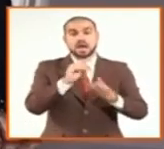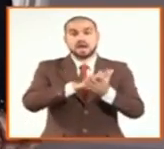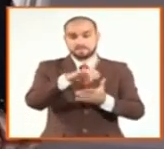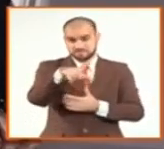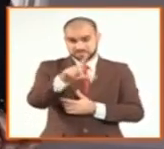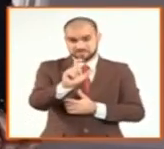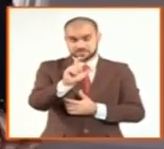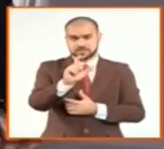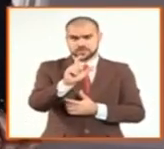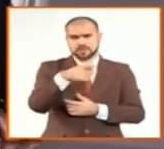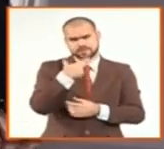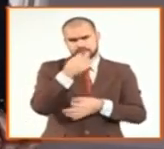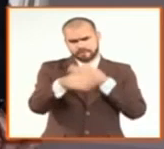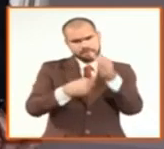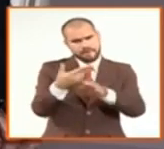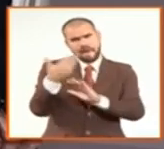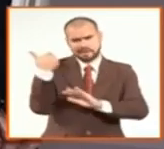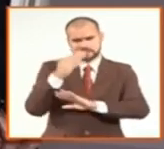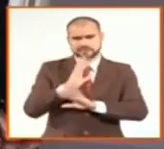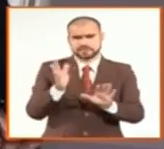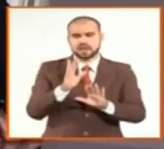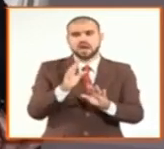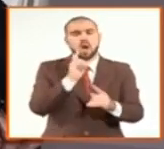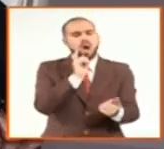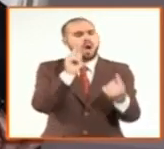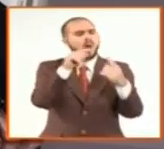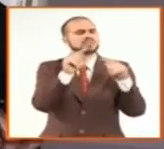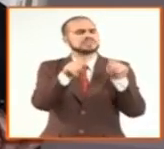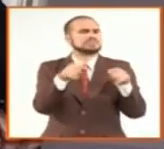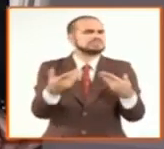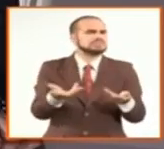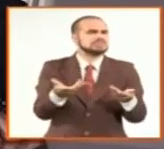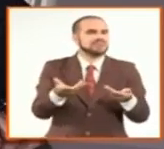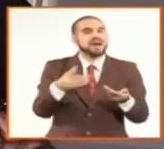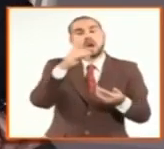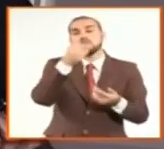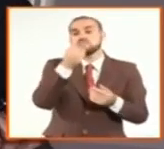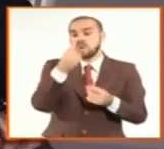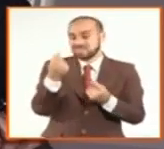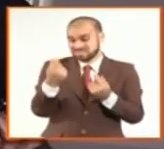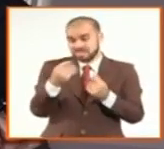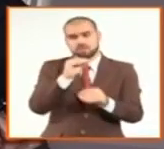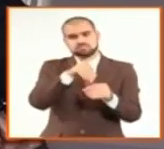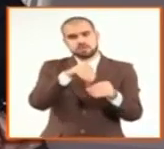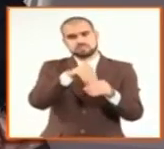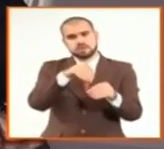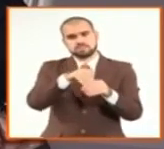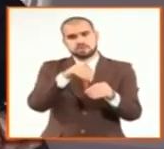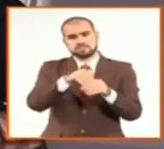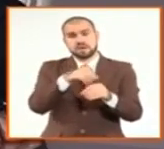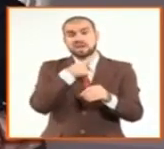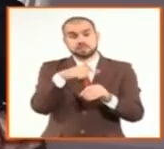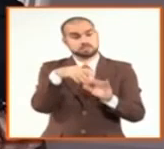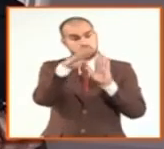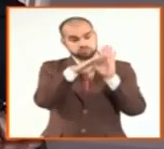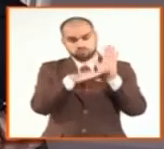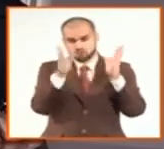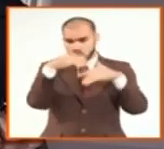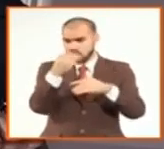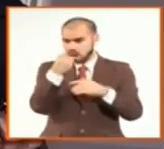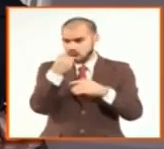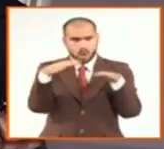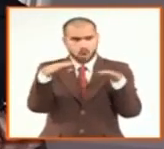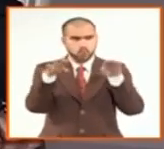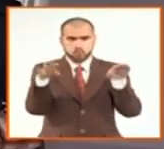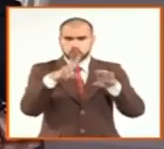también persigue el objetivo de incentivar esa captación de remesas, porque un mercado desabastecido no capta remesas. O